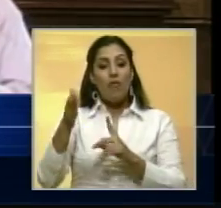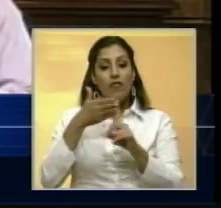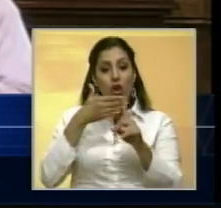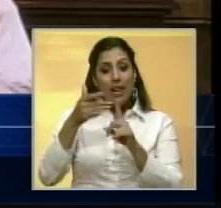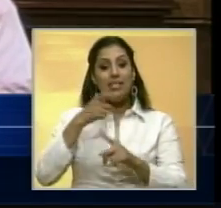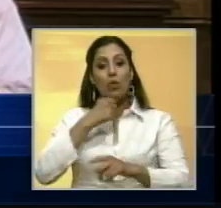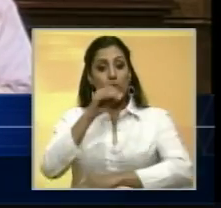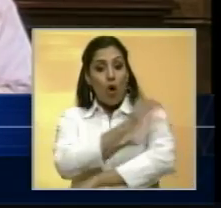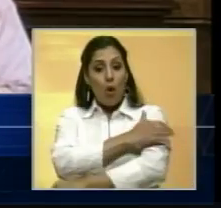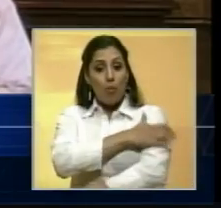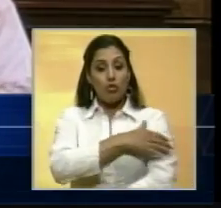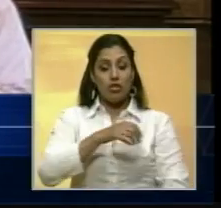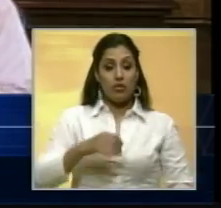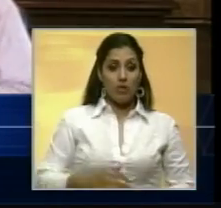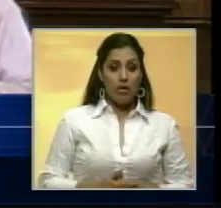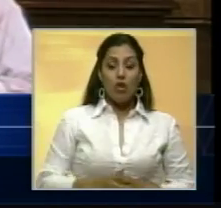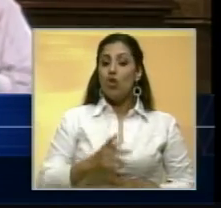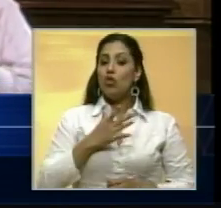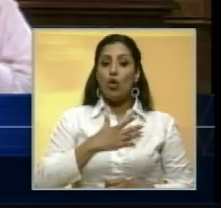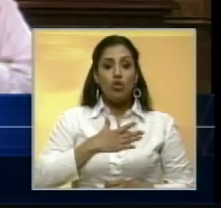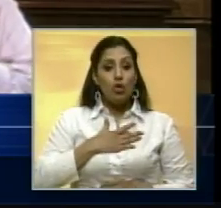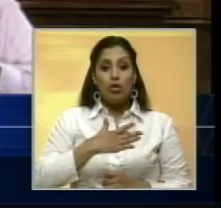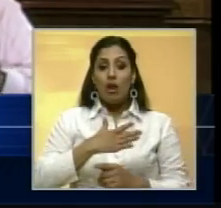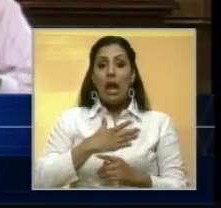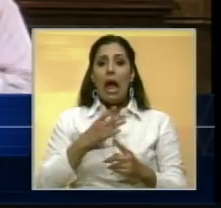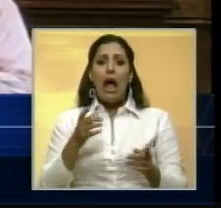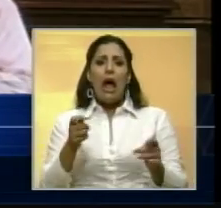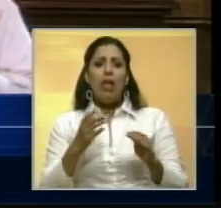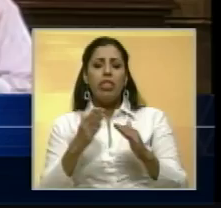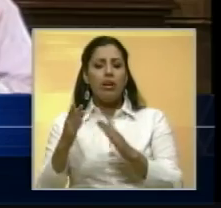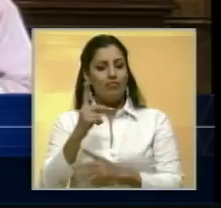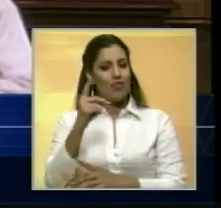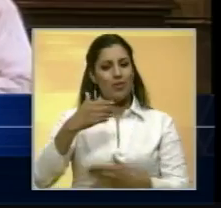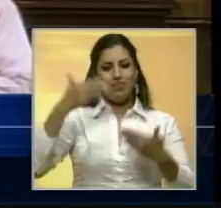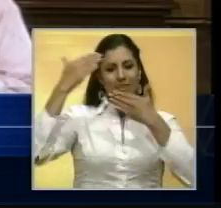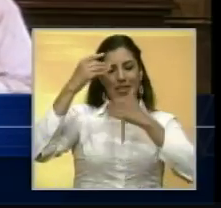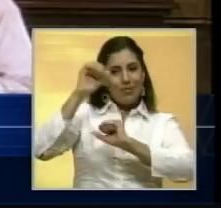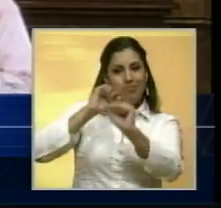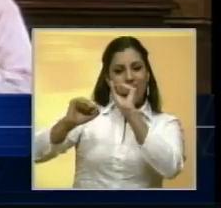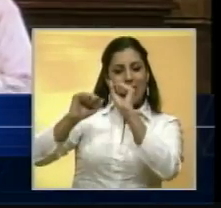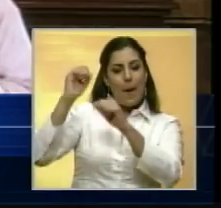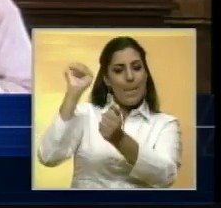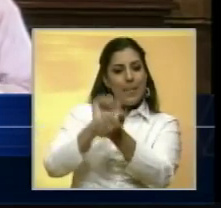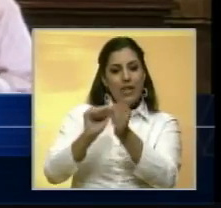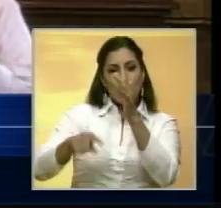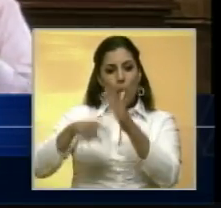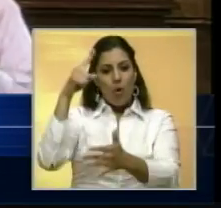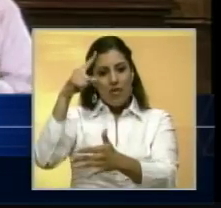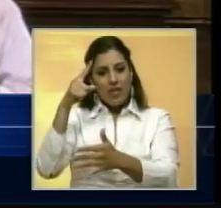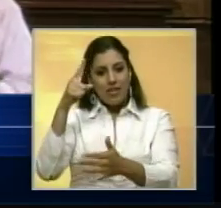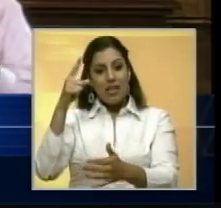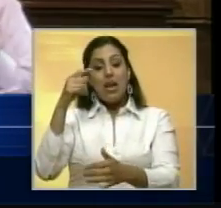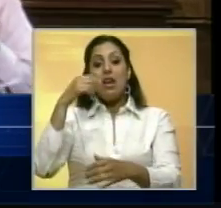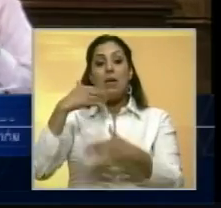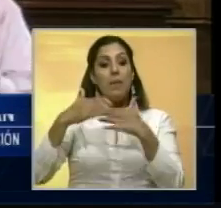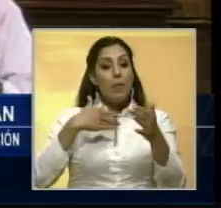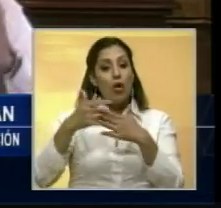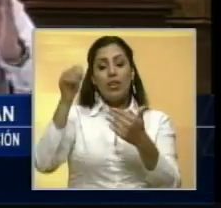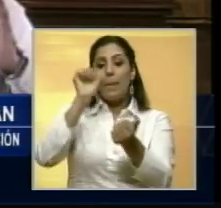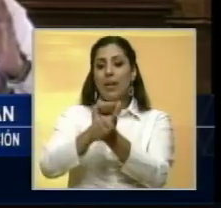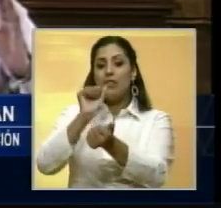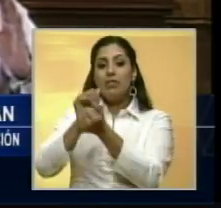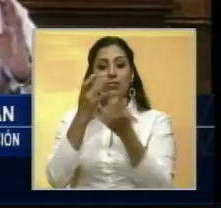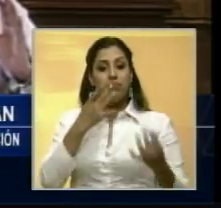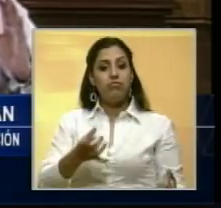de la derecha. No le voy a dar tregua al terrorismo y al extremismo de la derecha, caiga quien